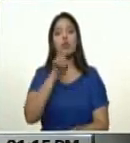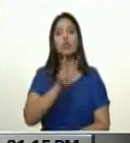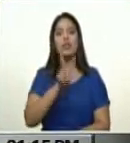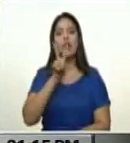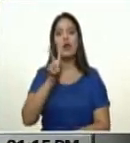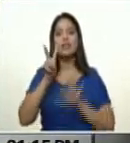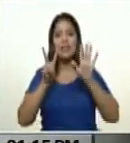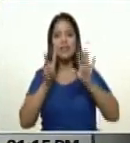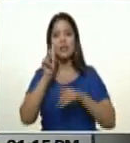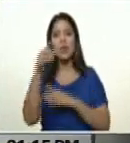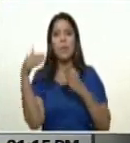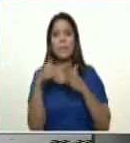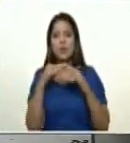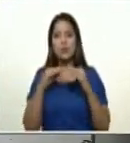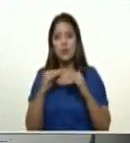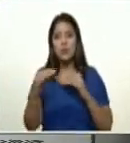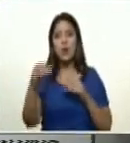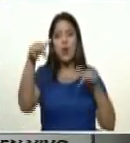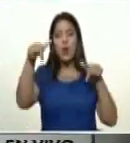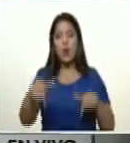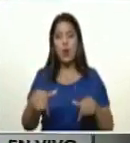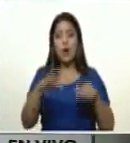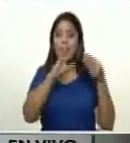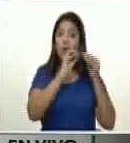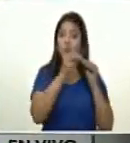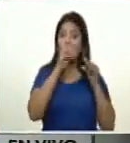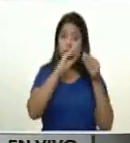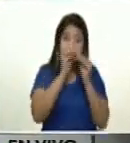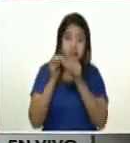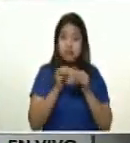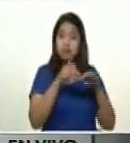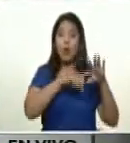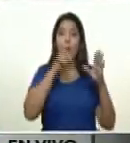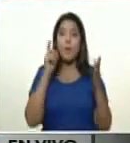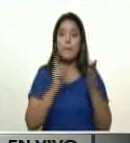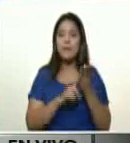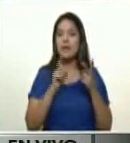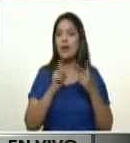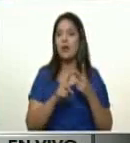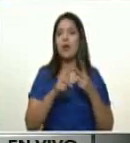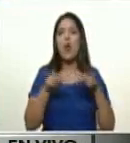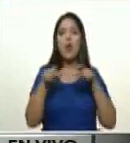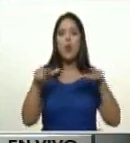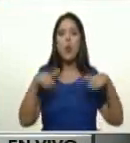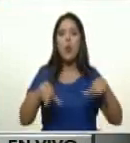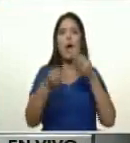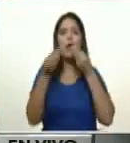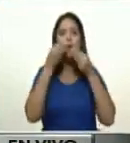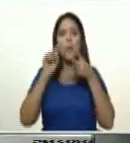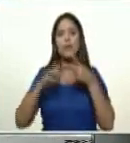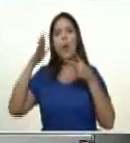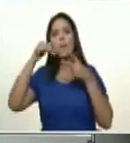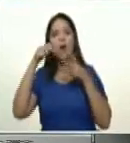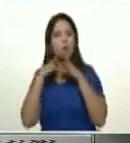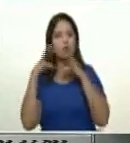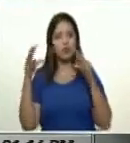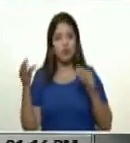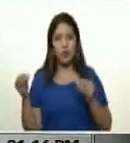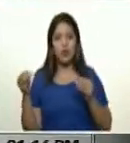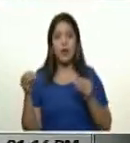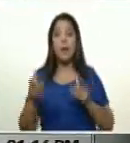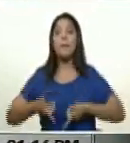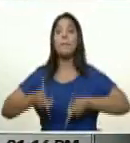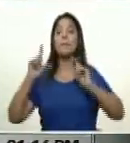11.271.000 bolívares, es la inversión que se está haciendo entre recuperación general, espacios generales, comedor, baños, ¿verdad? Que